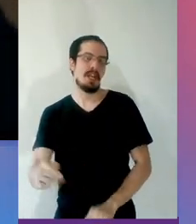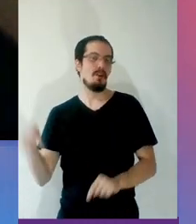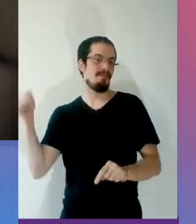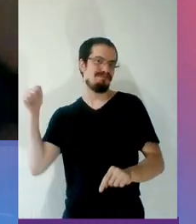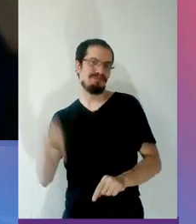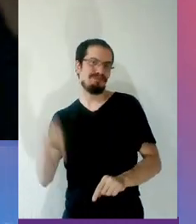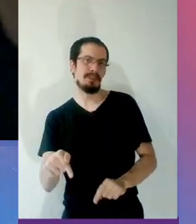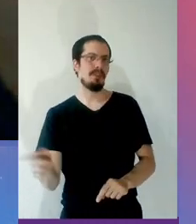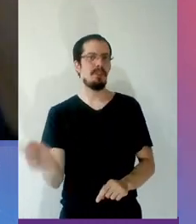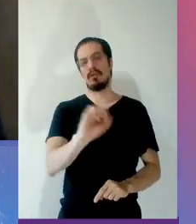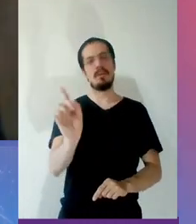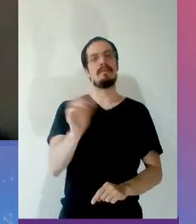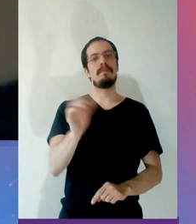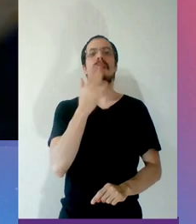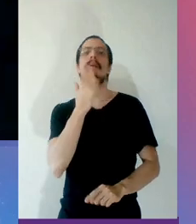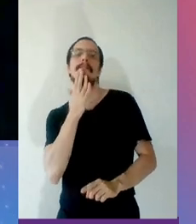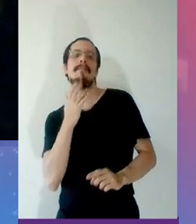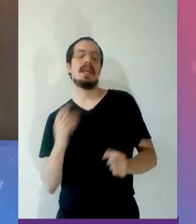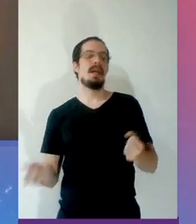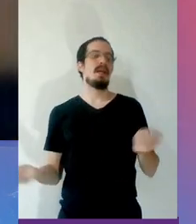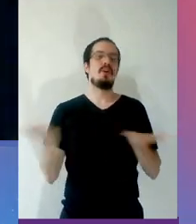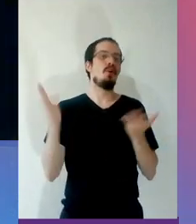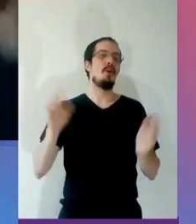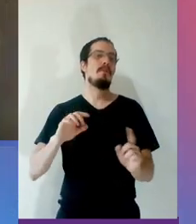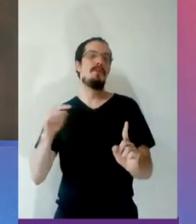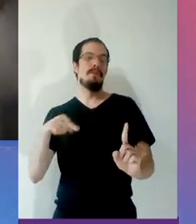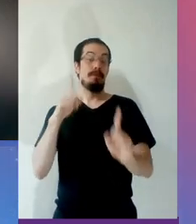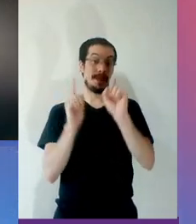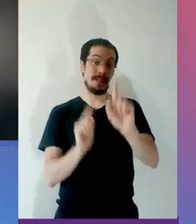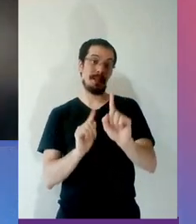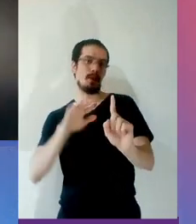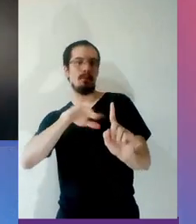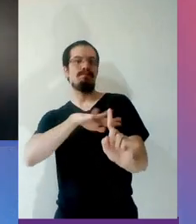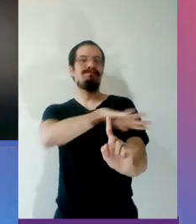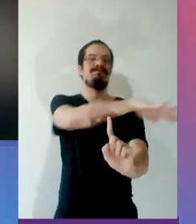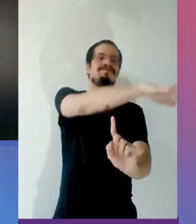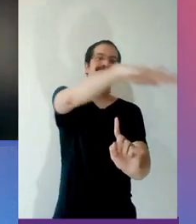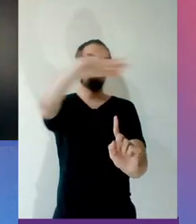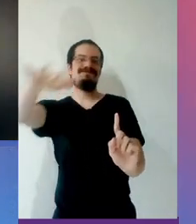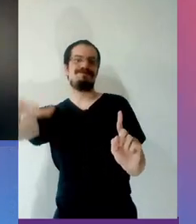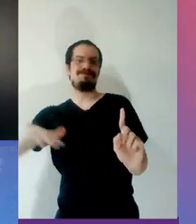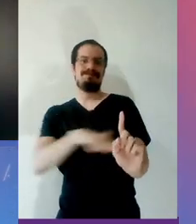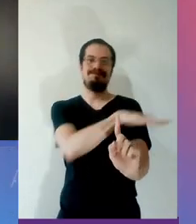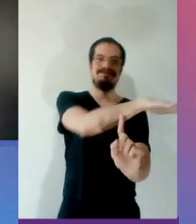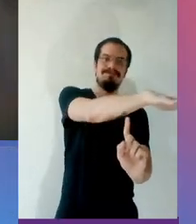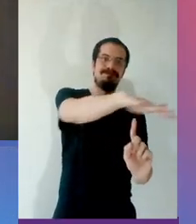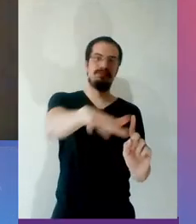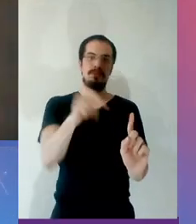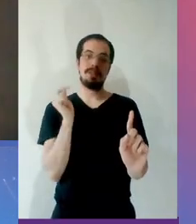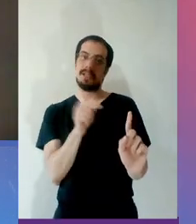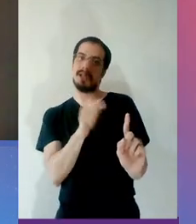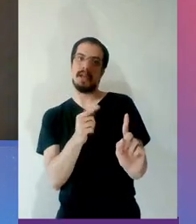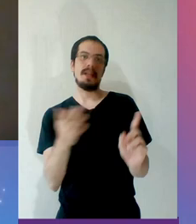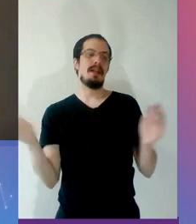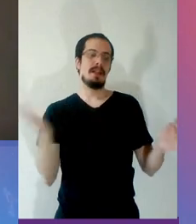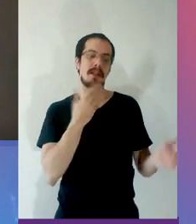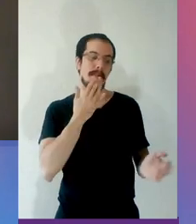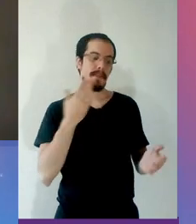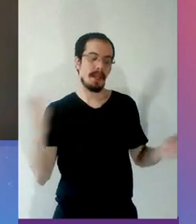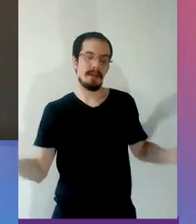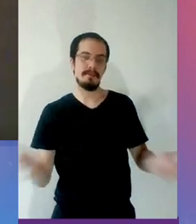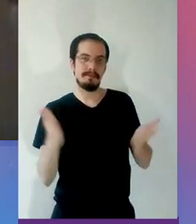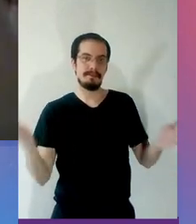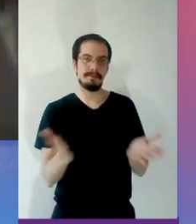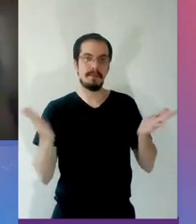de todo lo que lo rodea, y por eso es que es importante este modelo ecológico de entender la situación, en el fondo, trabajar sobre ese